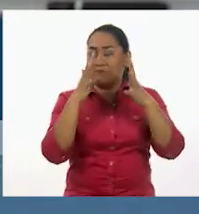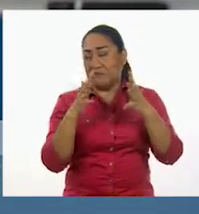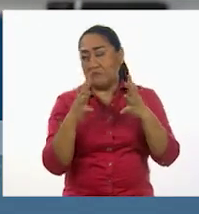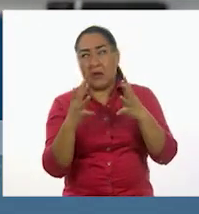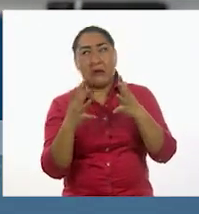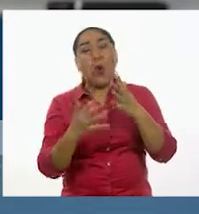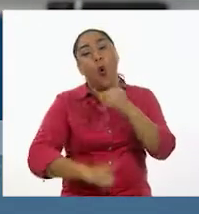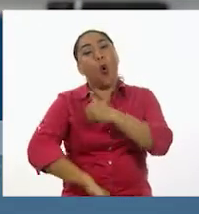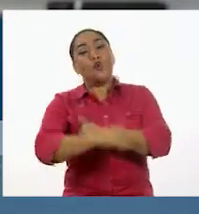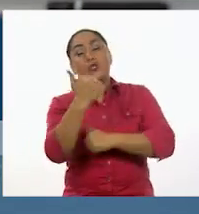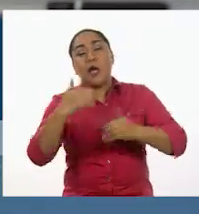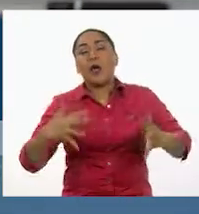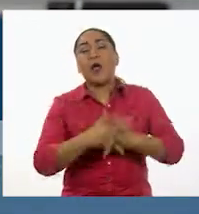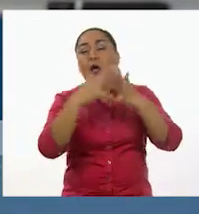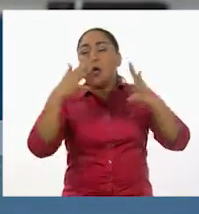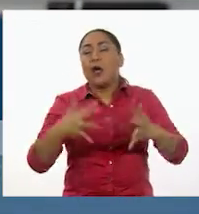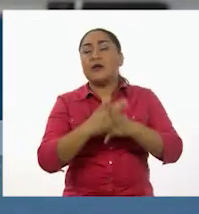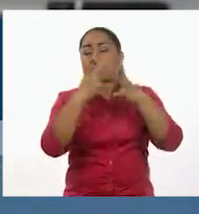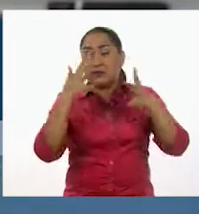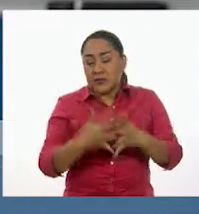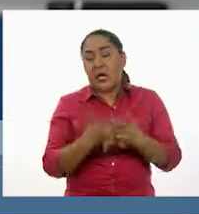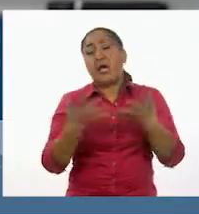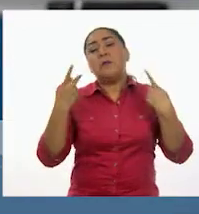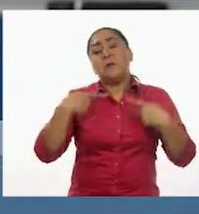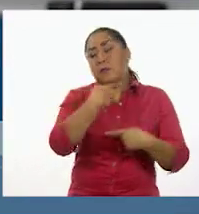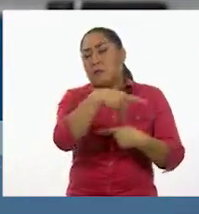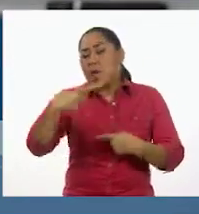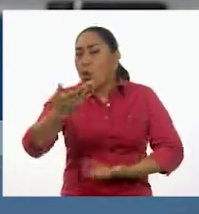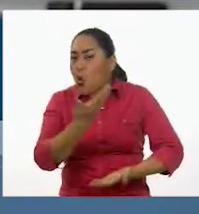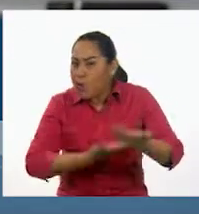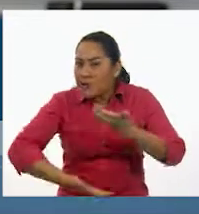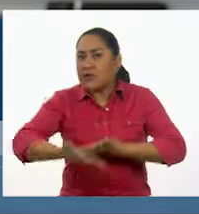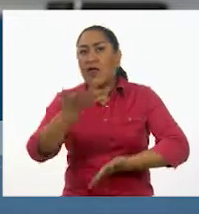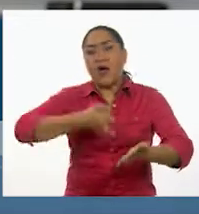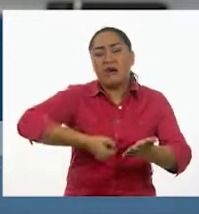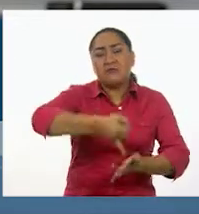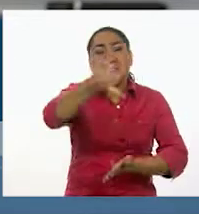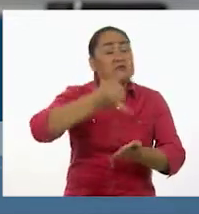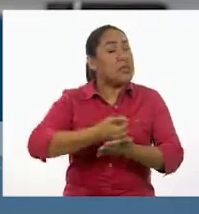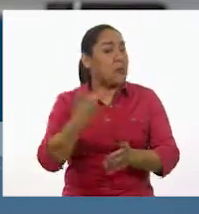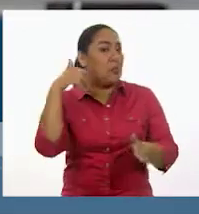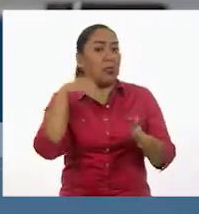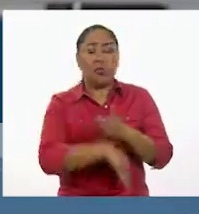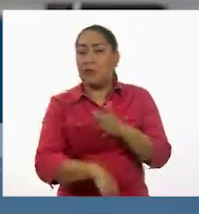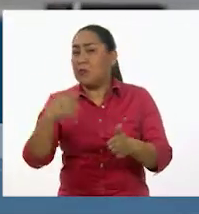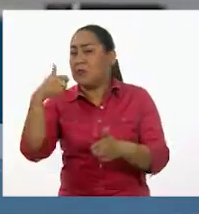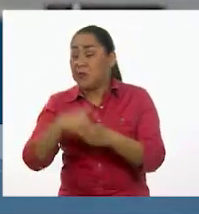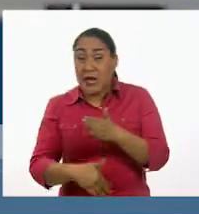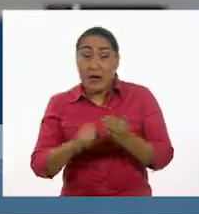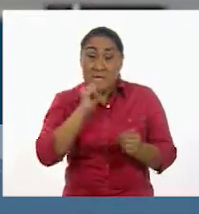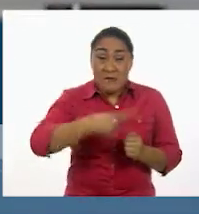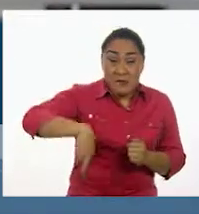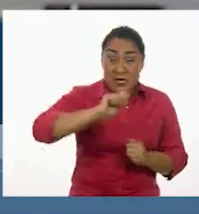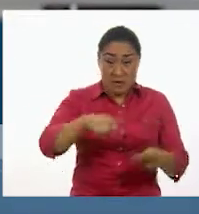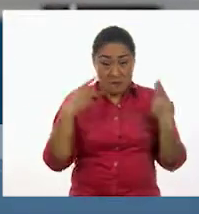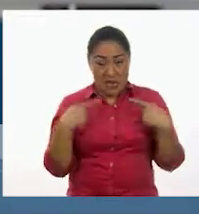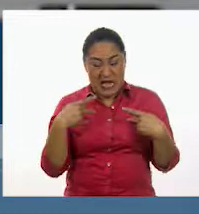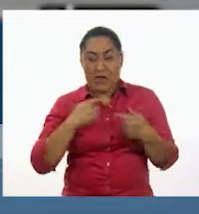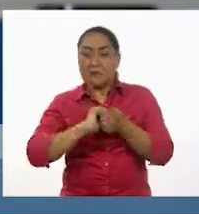para ser exacto. Y muchos comerciantes y agricultores estaban arruinados. Además, la sociedad estaba